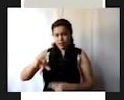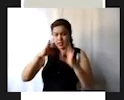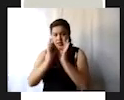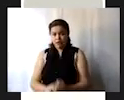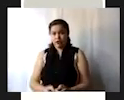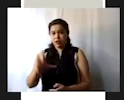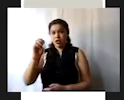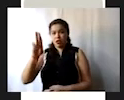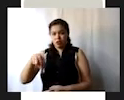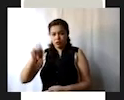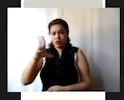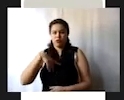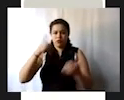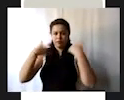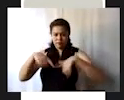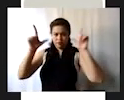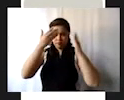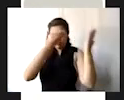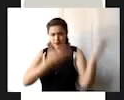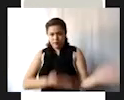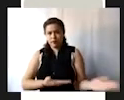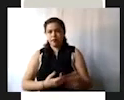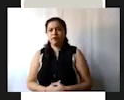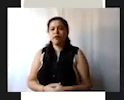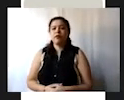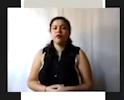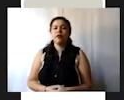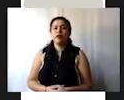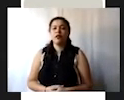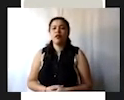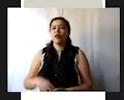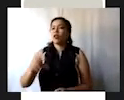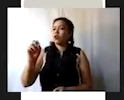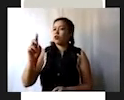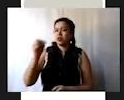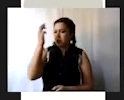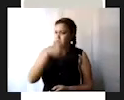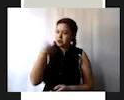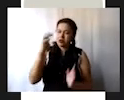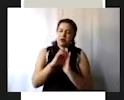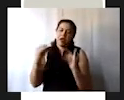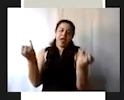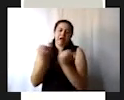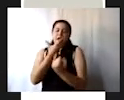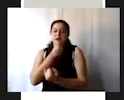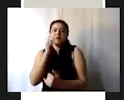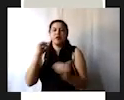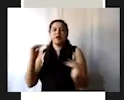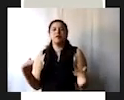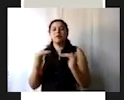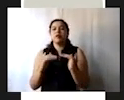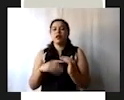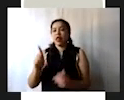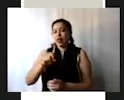ustedes la van a ver así. Si quieren consultar cualquier ODS, por ejemplo, igualdad de género, le dan por aquí a la